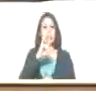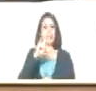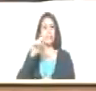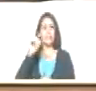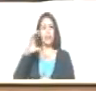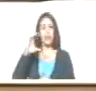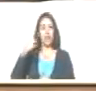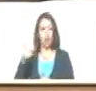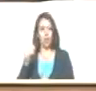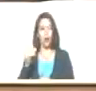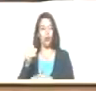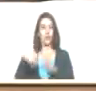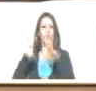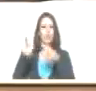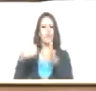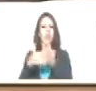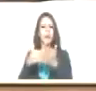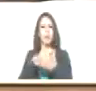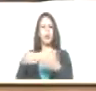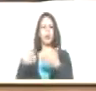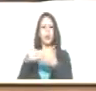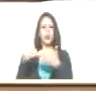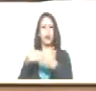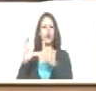la robaron.